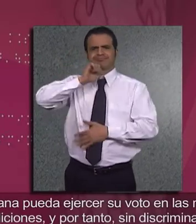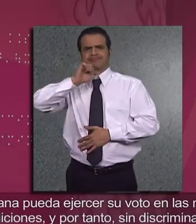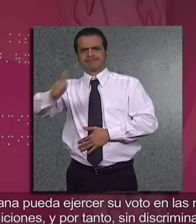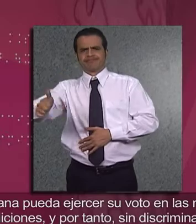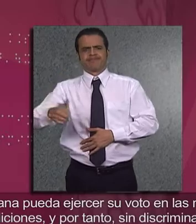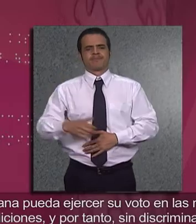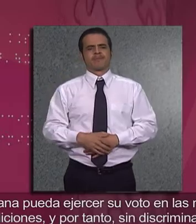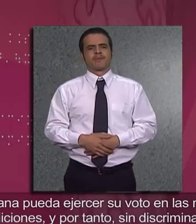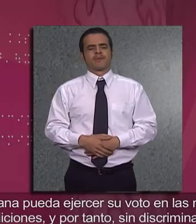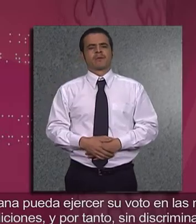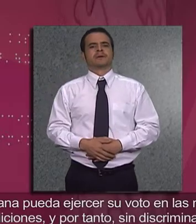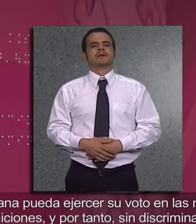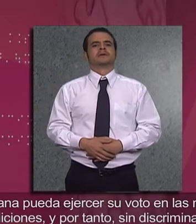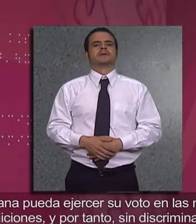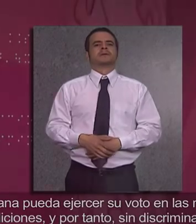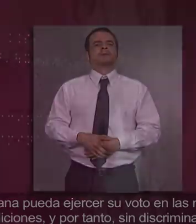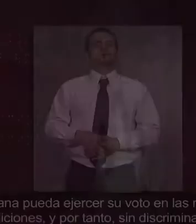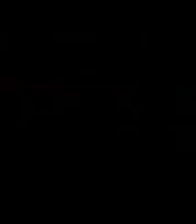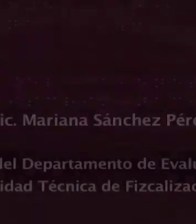sin discriminación